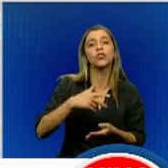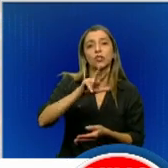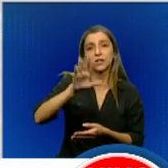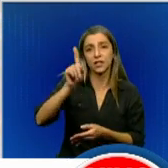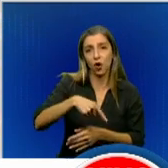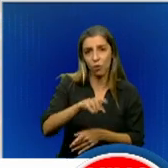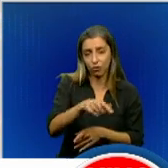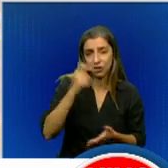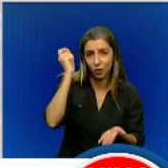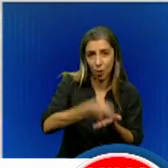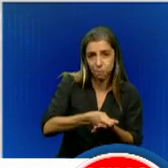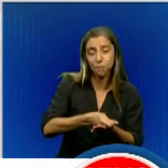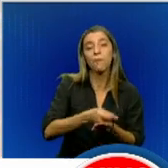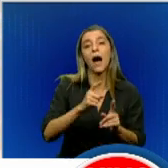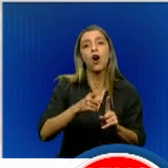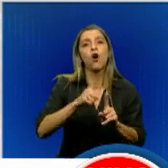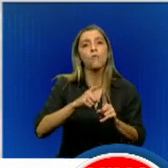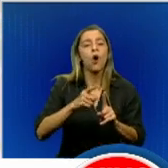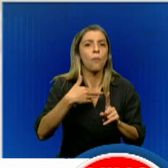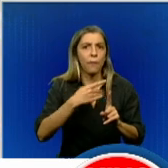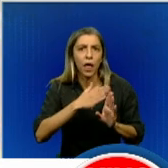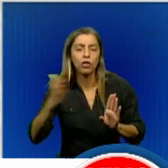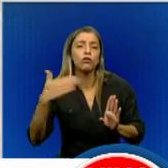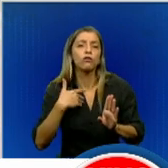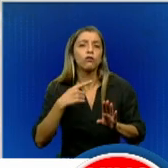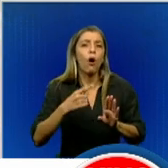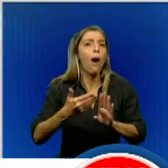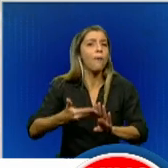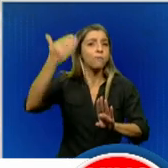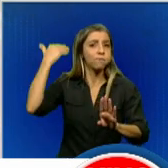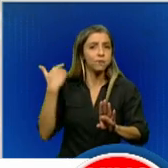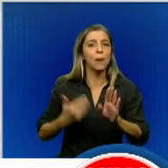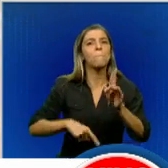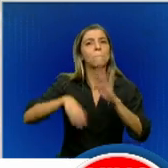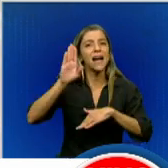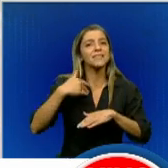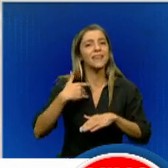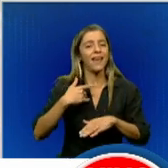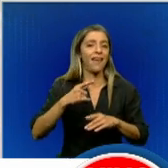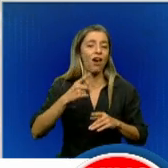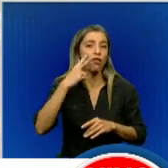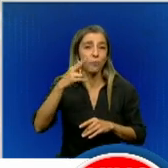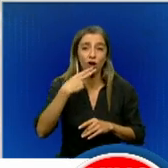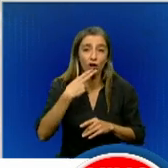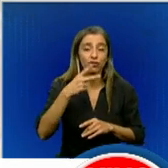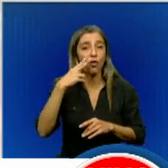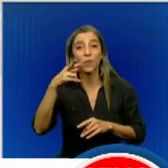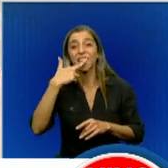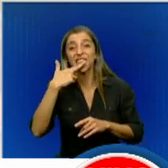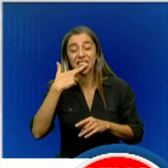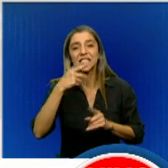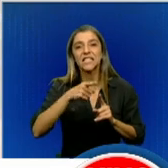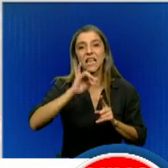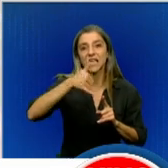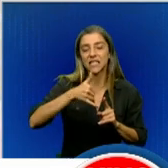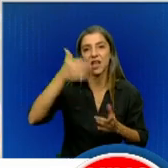y fueron los años de mayor inversión en la argentina particularmente en los picos fueron en el 2011 en el 2017 ni